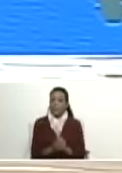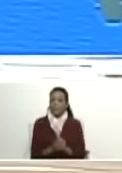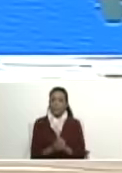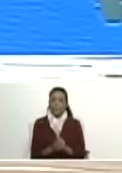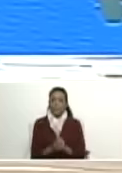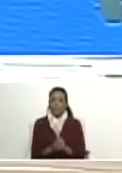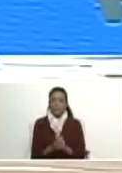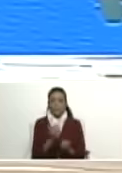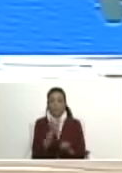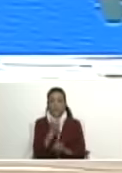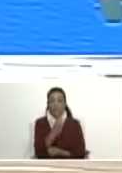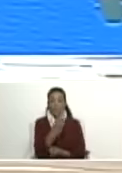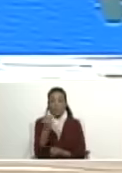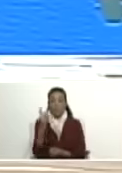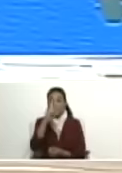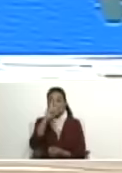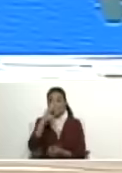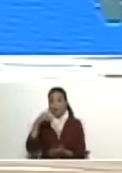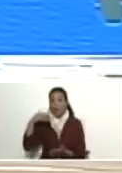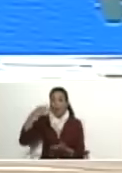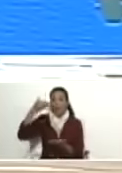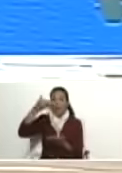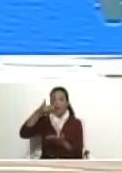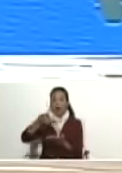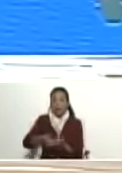que casi 200 años